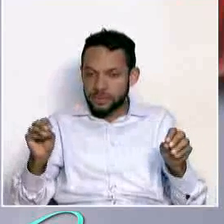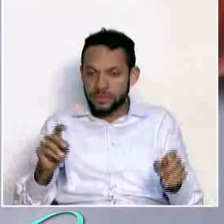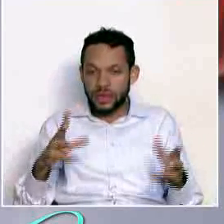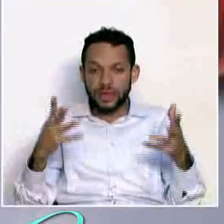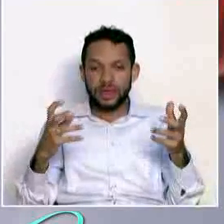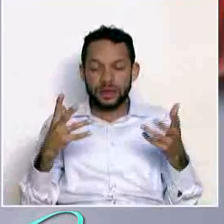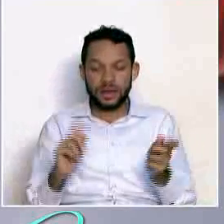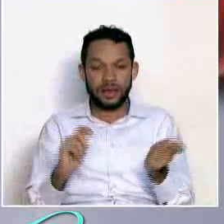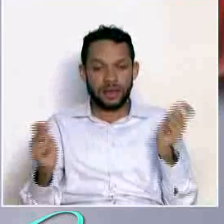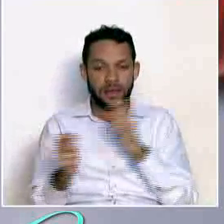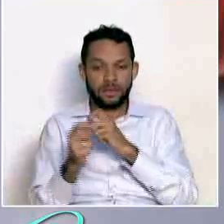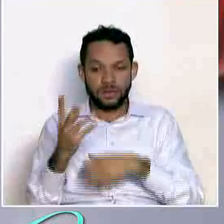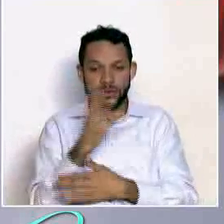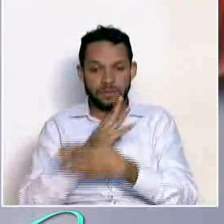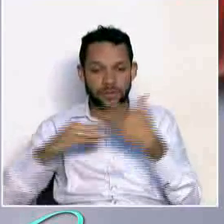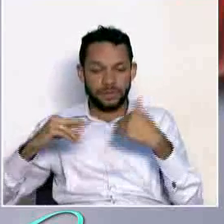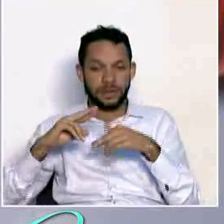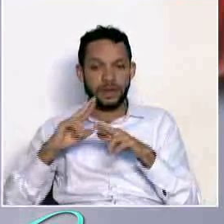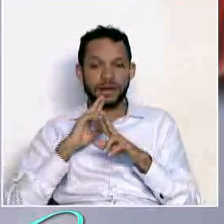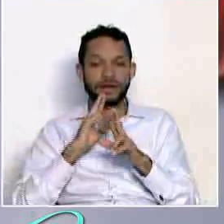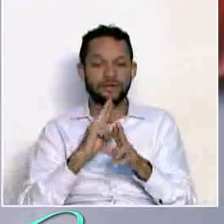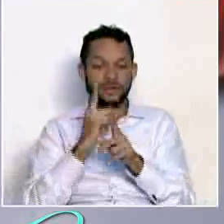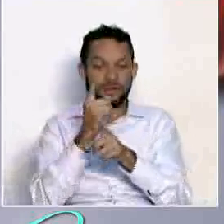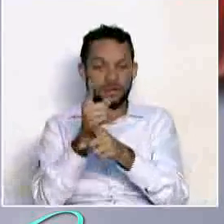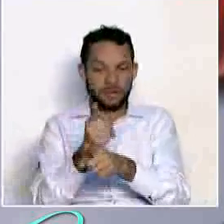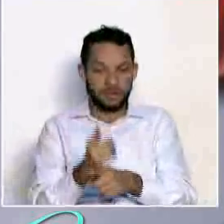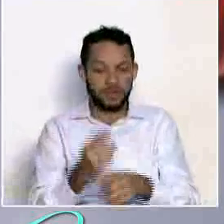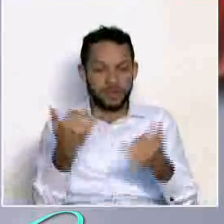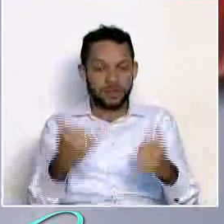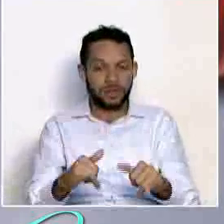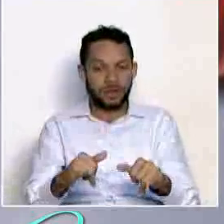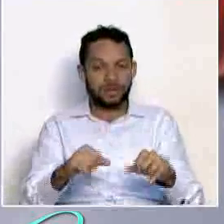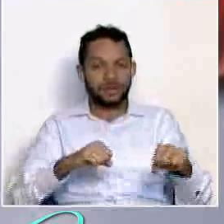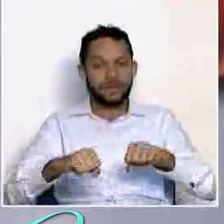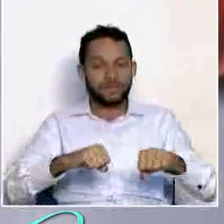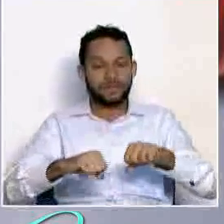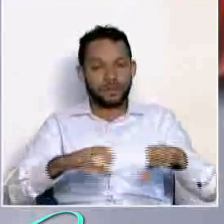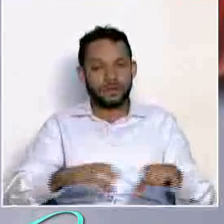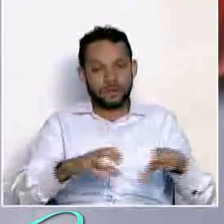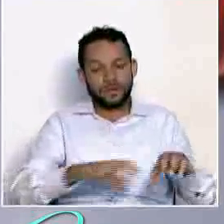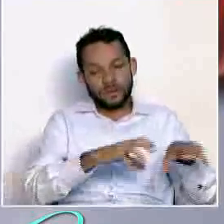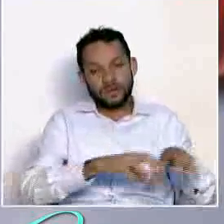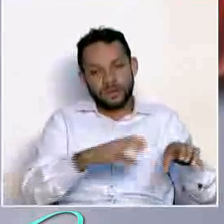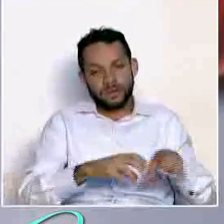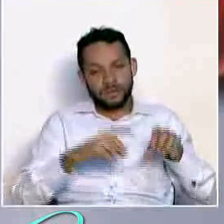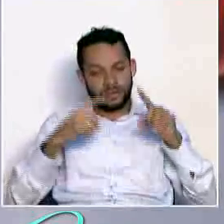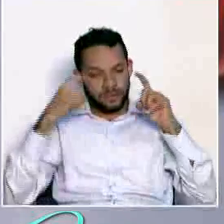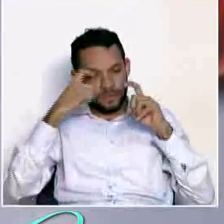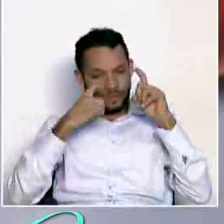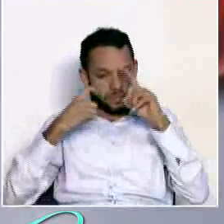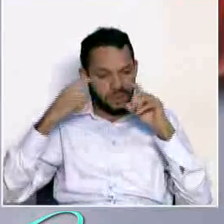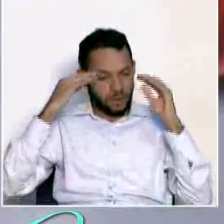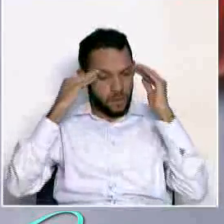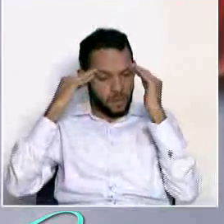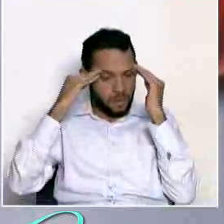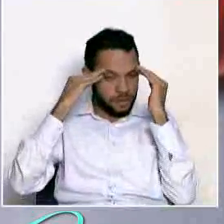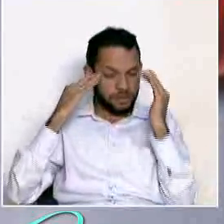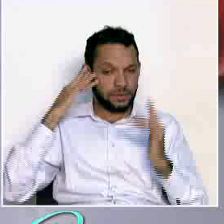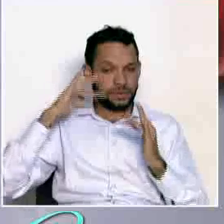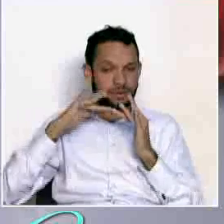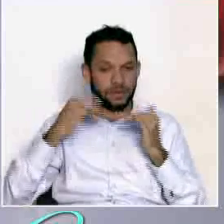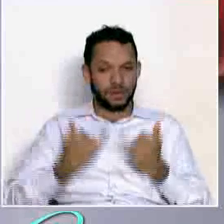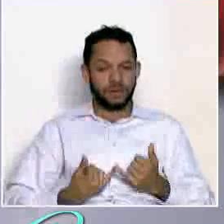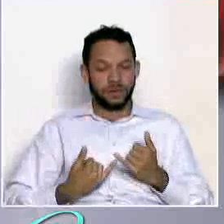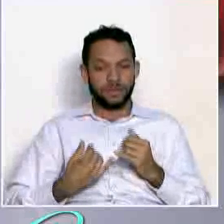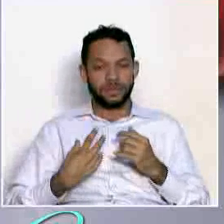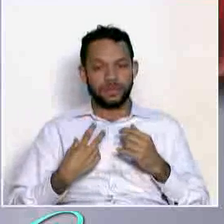salud no han dado los resultados esperados, se recurre en última instancia a la hipnosis. Es famoso el